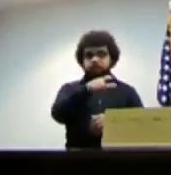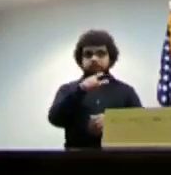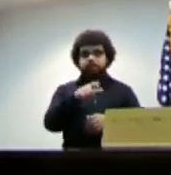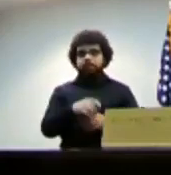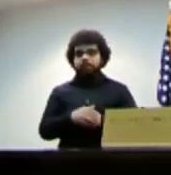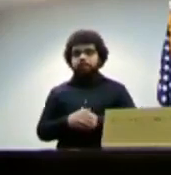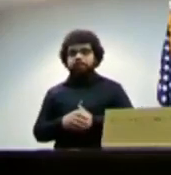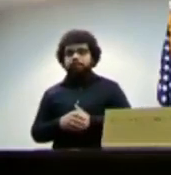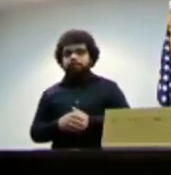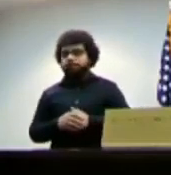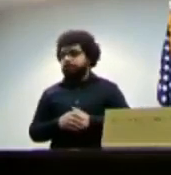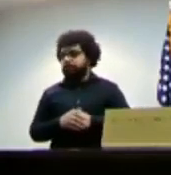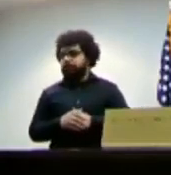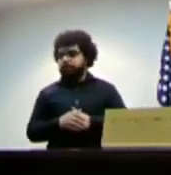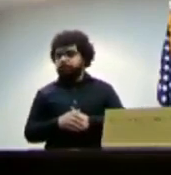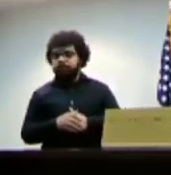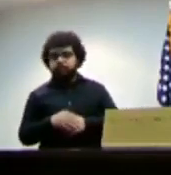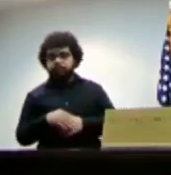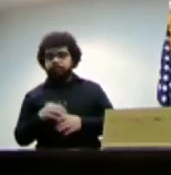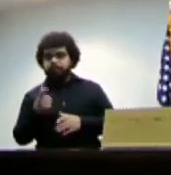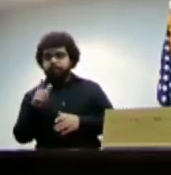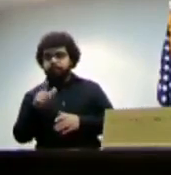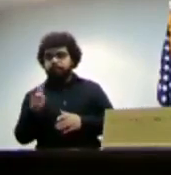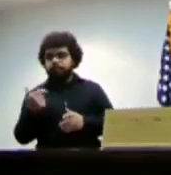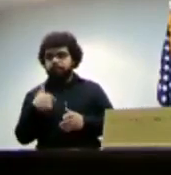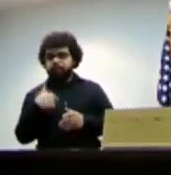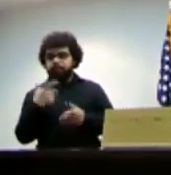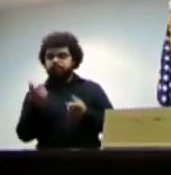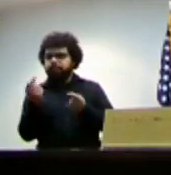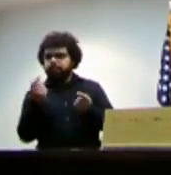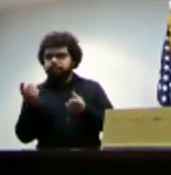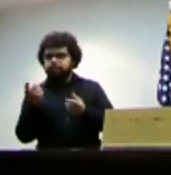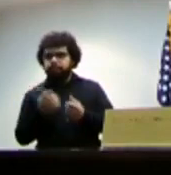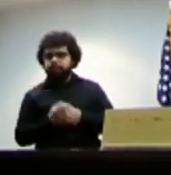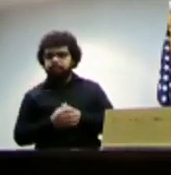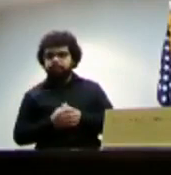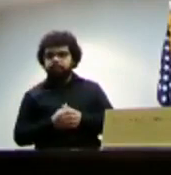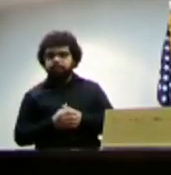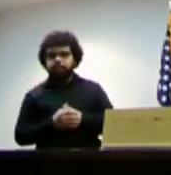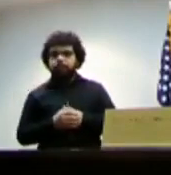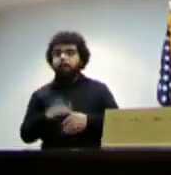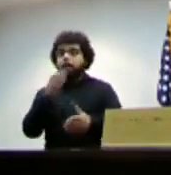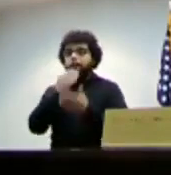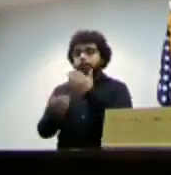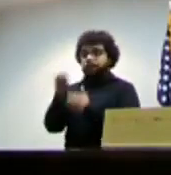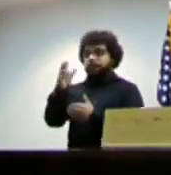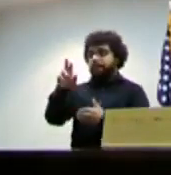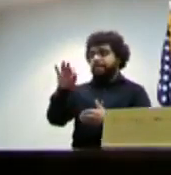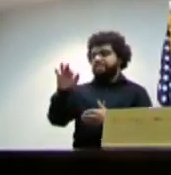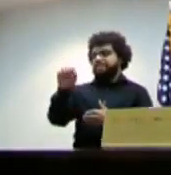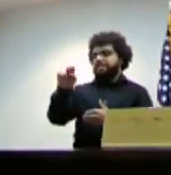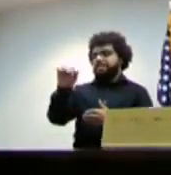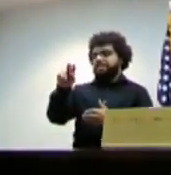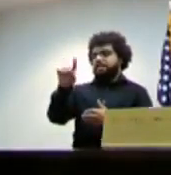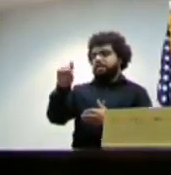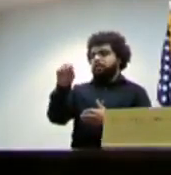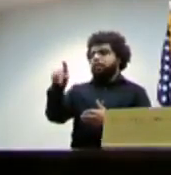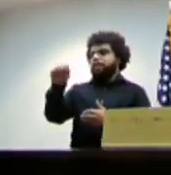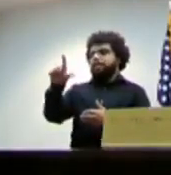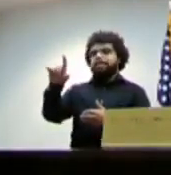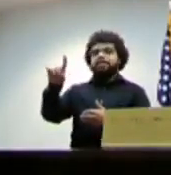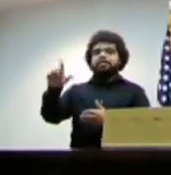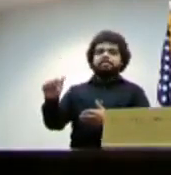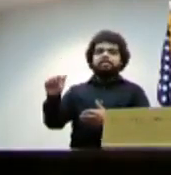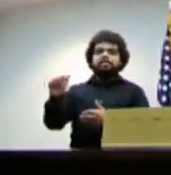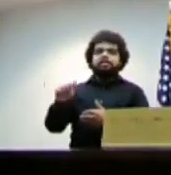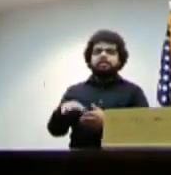Subdirector ejecutivo. La última vez que hicieron una emisión de bono, ¿qué año fue? Buen día, adelante. Representante, sí. Fernando Padilla, subdirector ejecutivo para Record. Sí. La